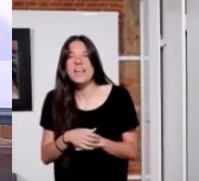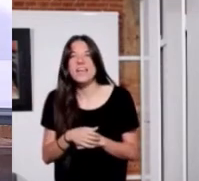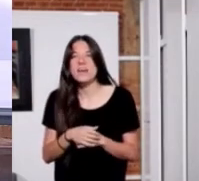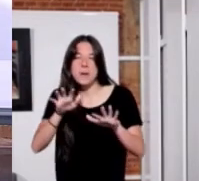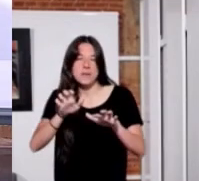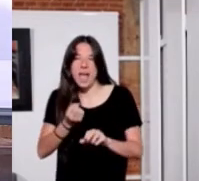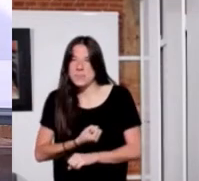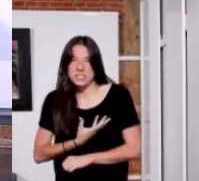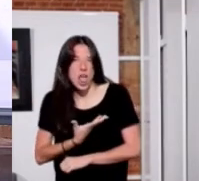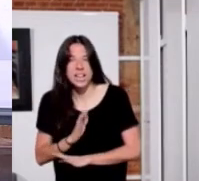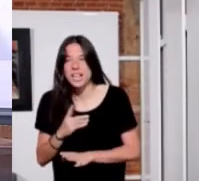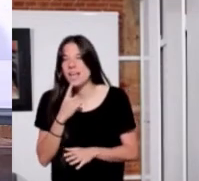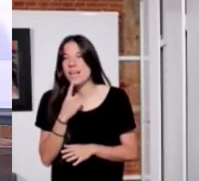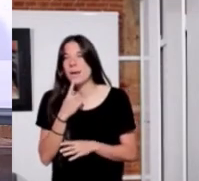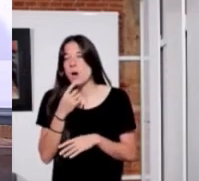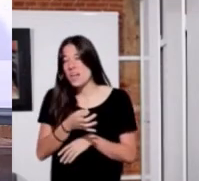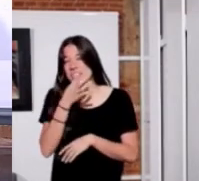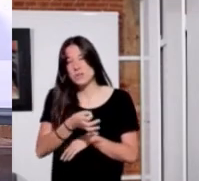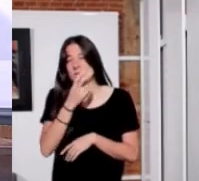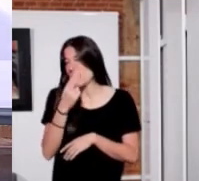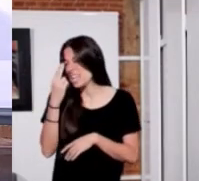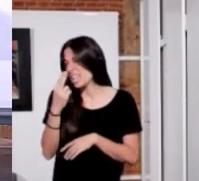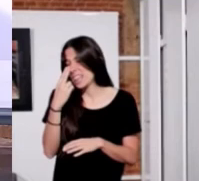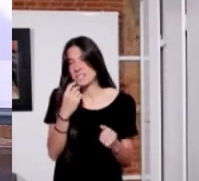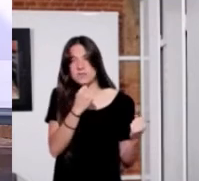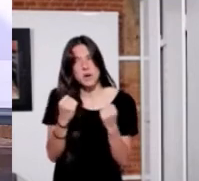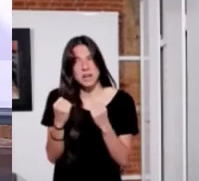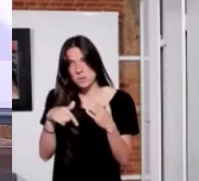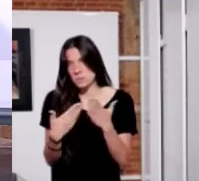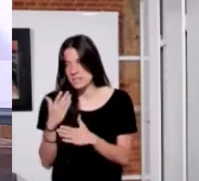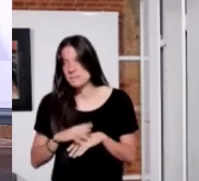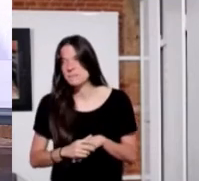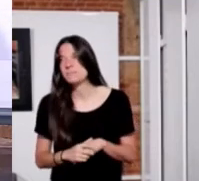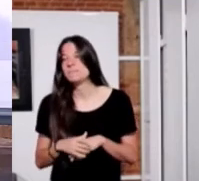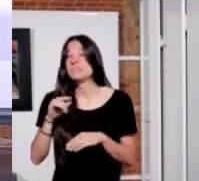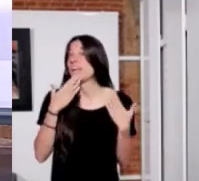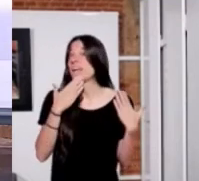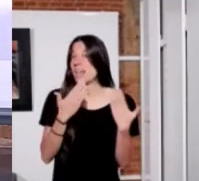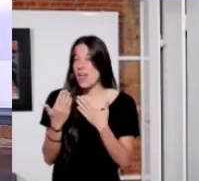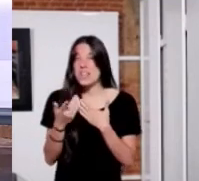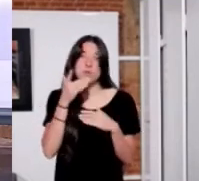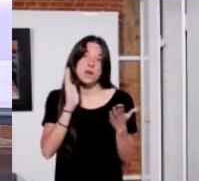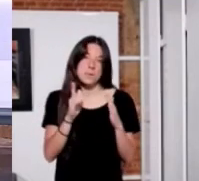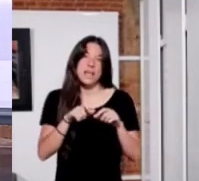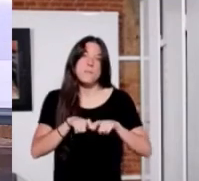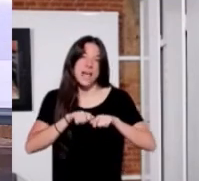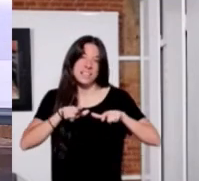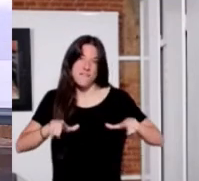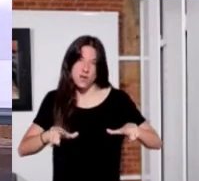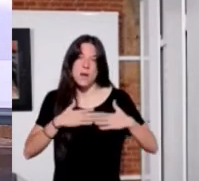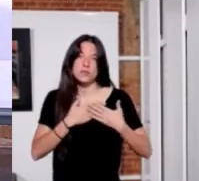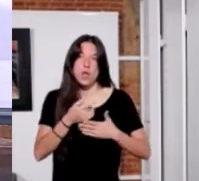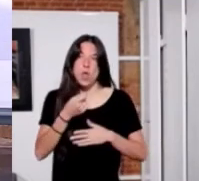apasionante, palabras muy, muy interesantes las de esta mañana. Dar las gracias, por un lado, a la Plataforma del Voluntariado de